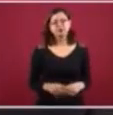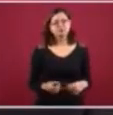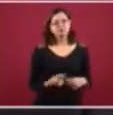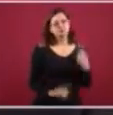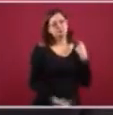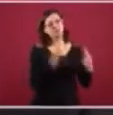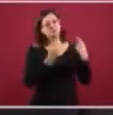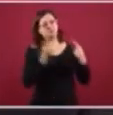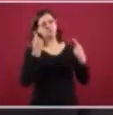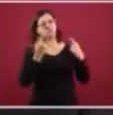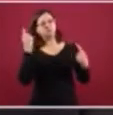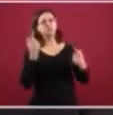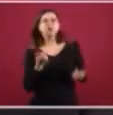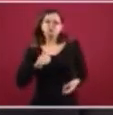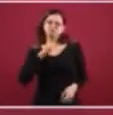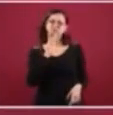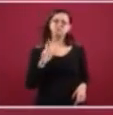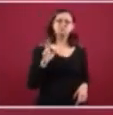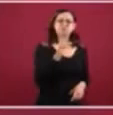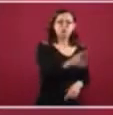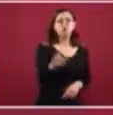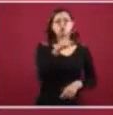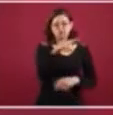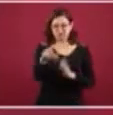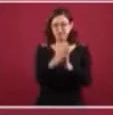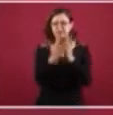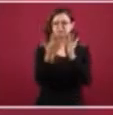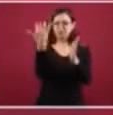réplica. Vean en el libro